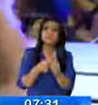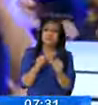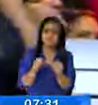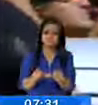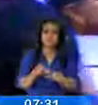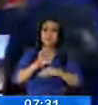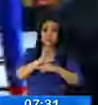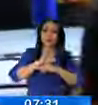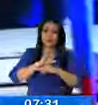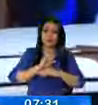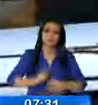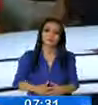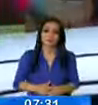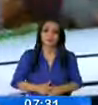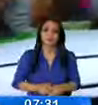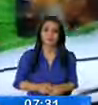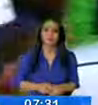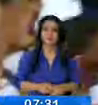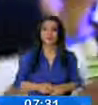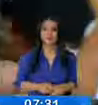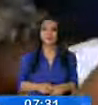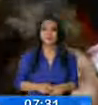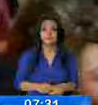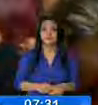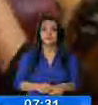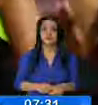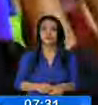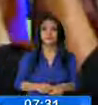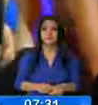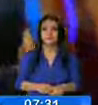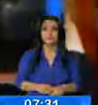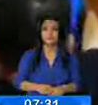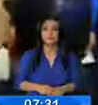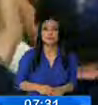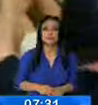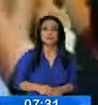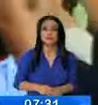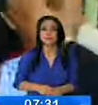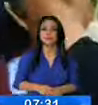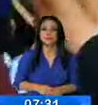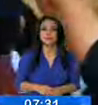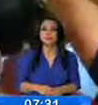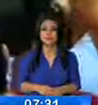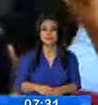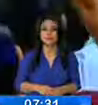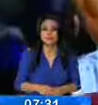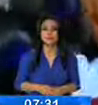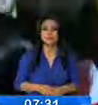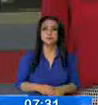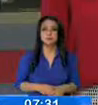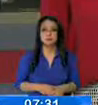en Ecuador. Informó Jorge Salazar.